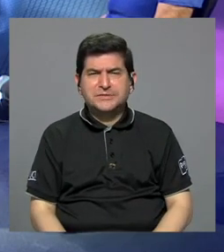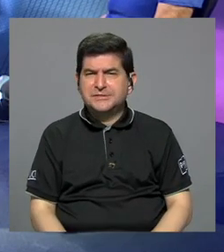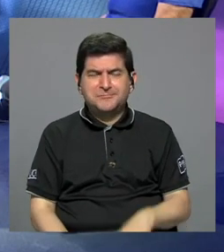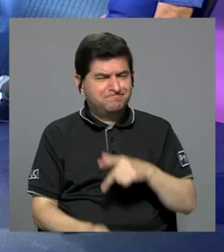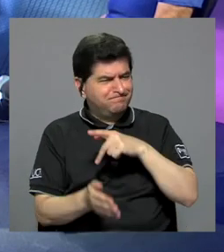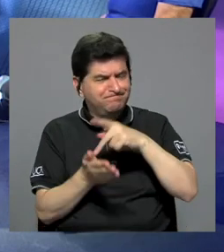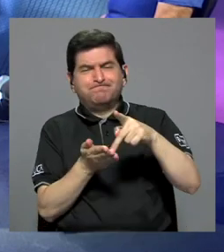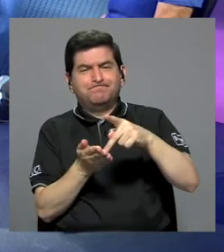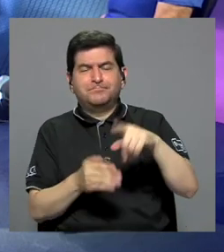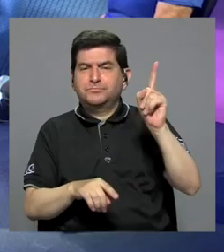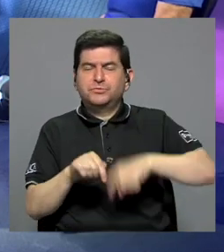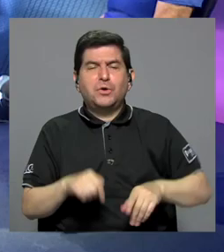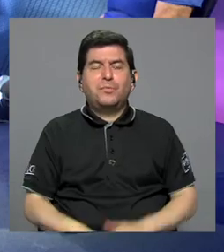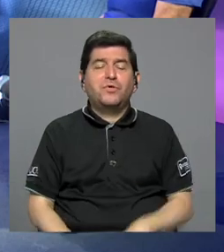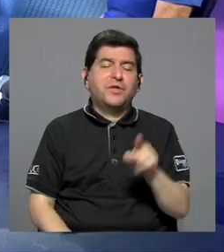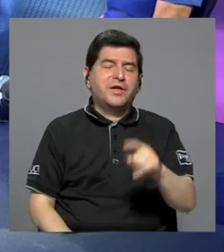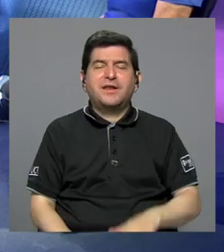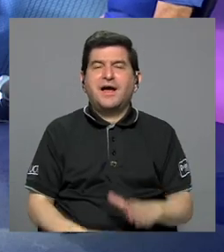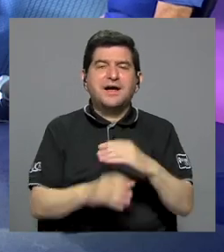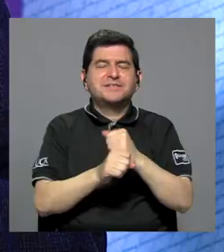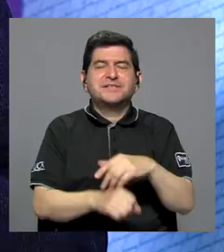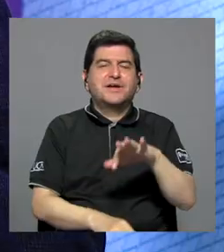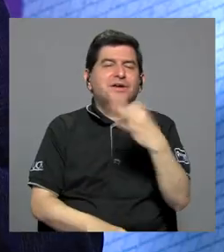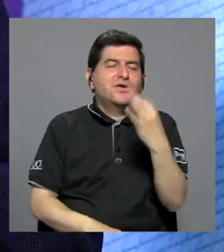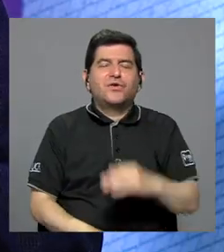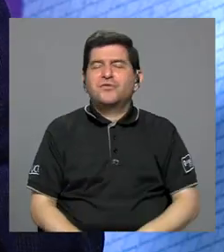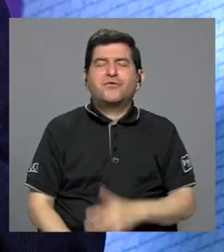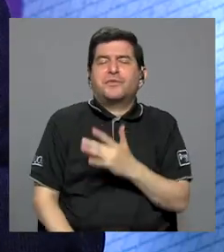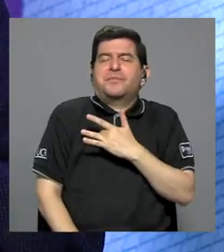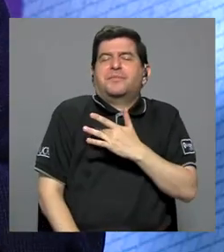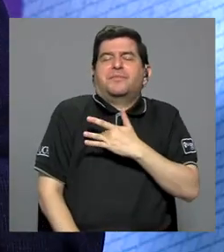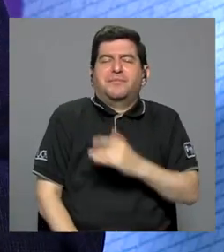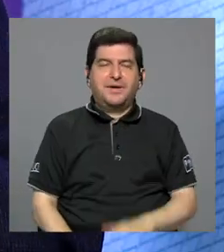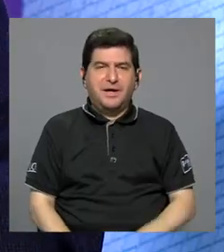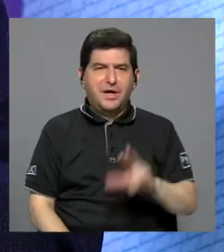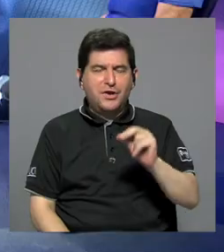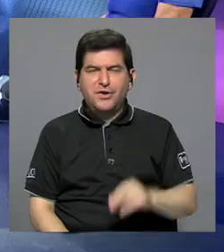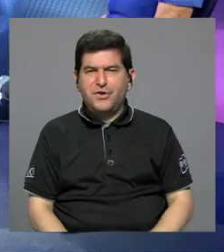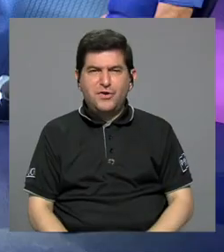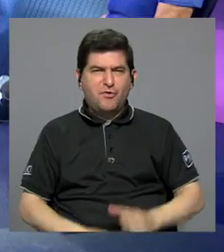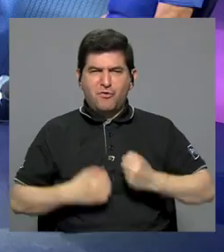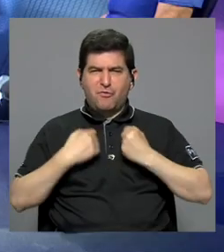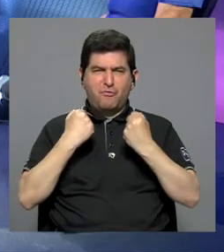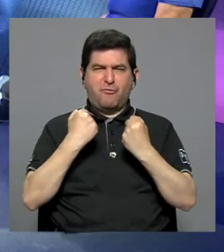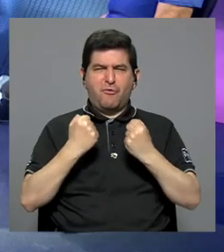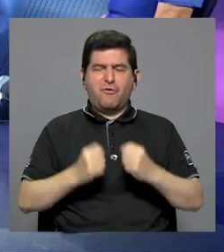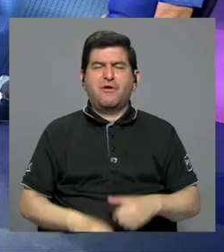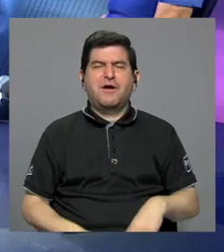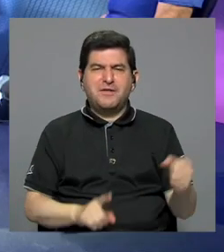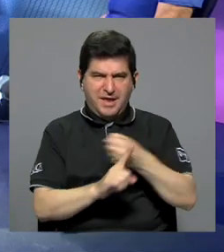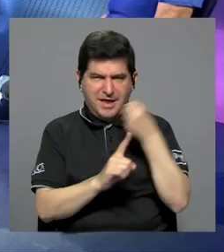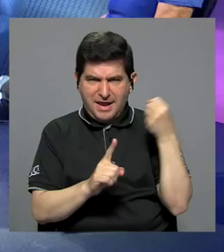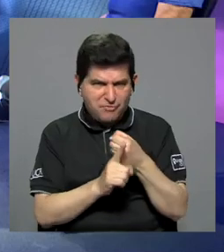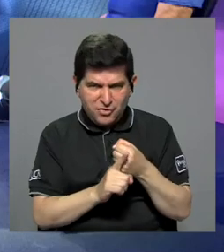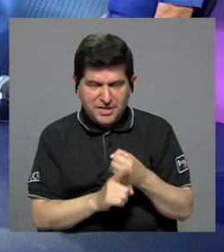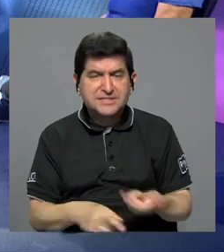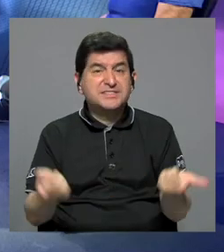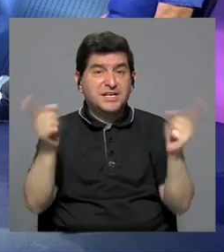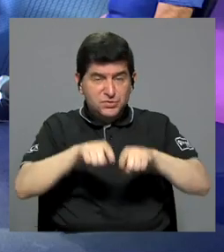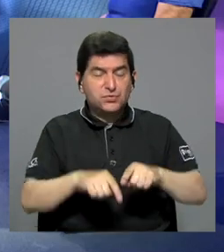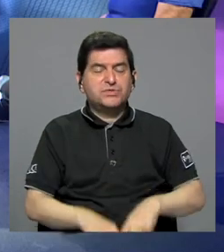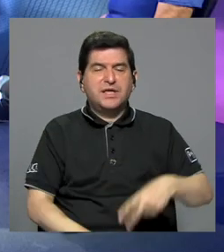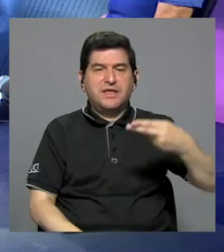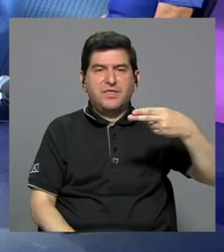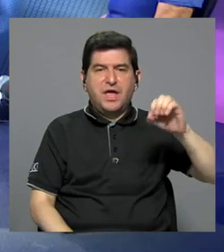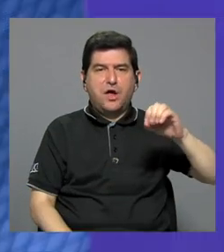descarnado, ¿verdad? De tal manera que no podamos romantizar ese final. No hay una heroización de la violencia, que es lo que